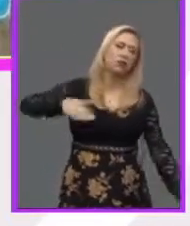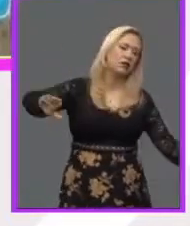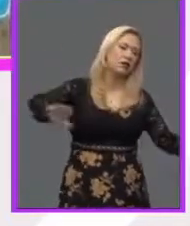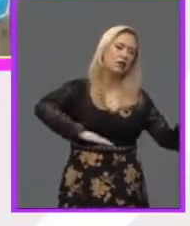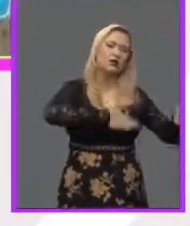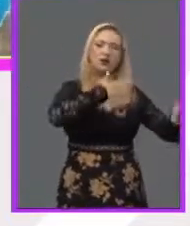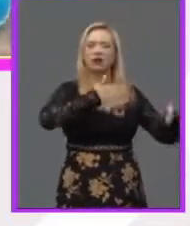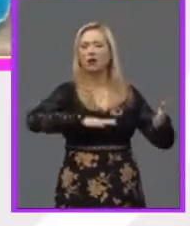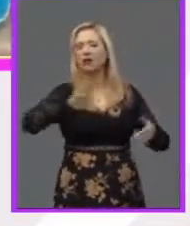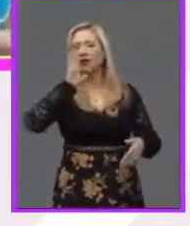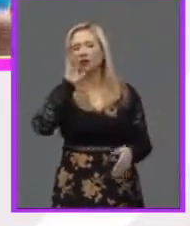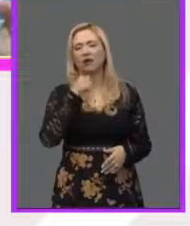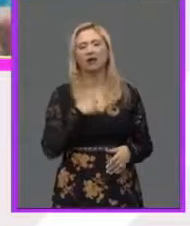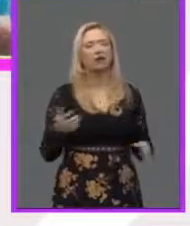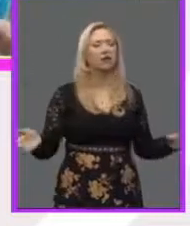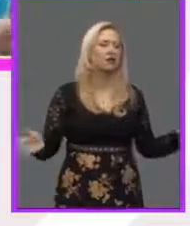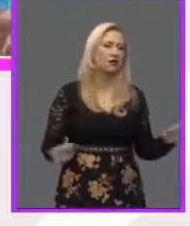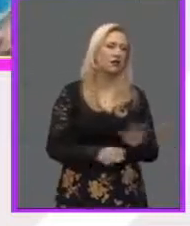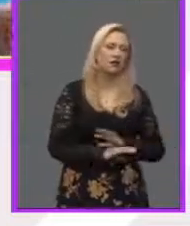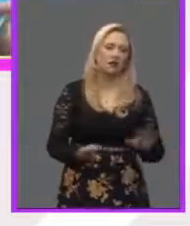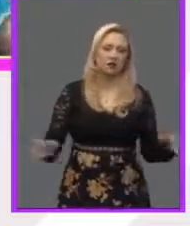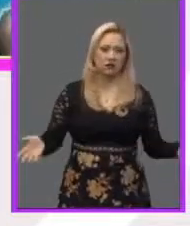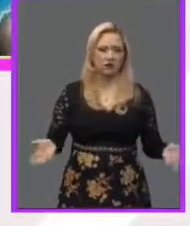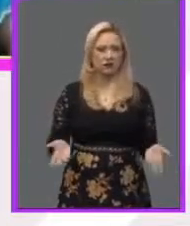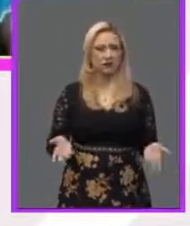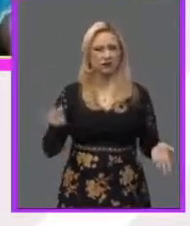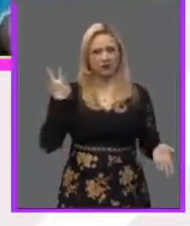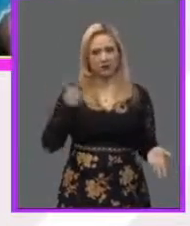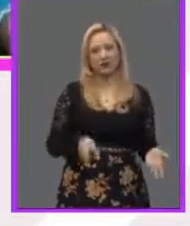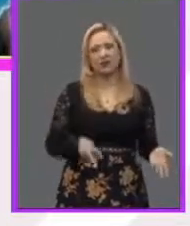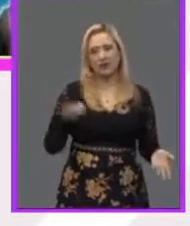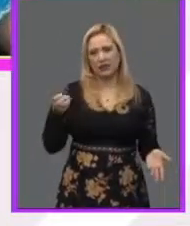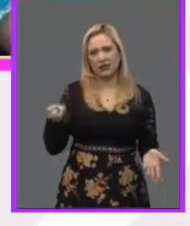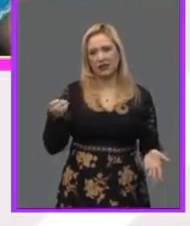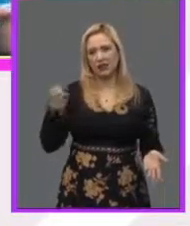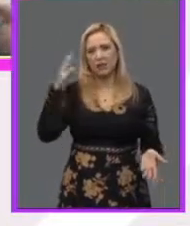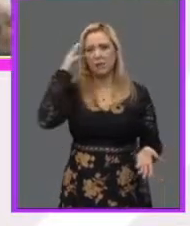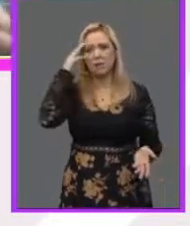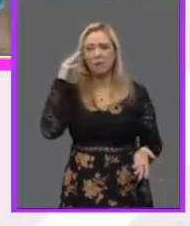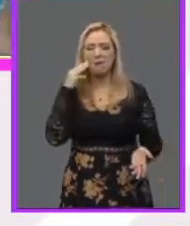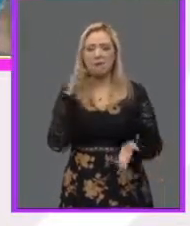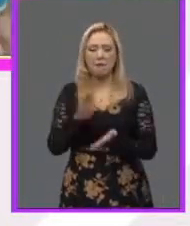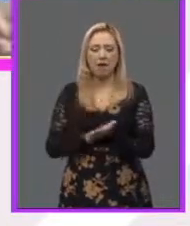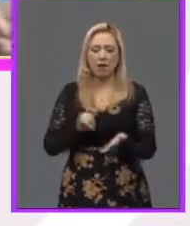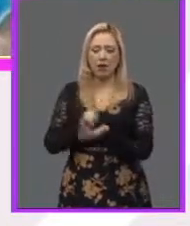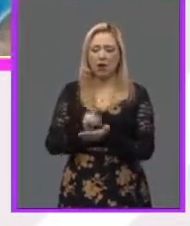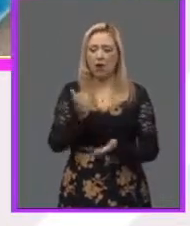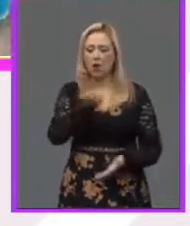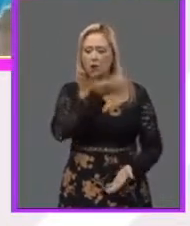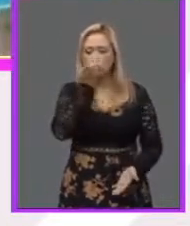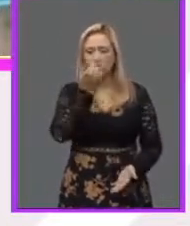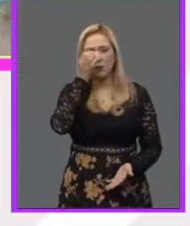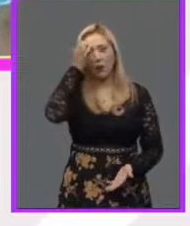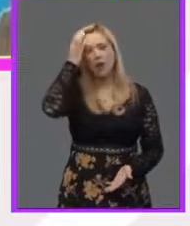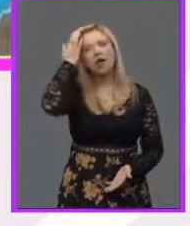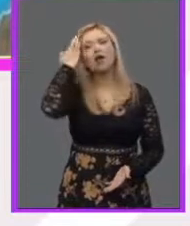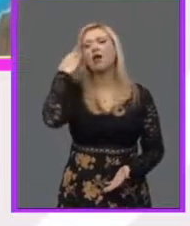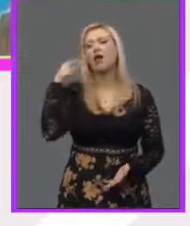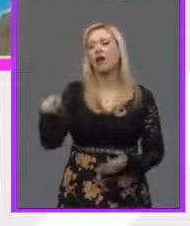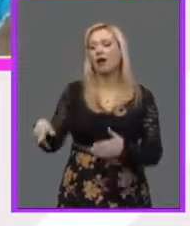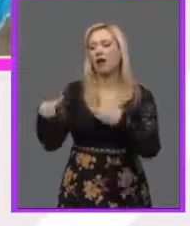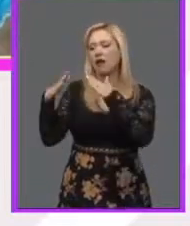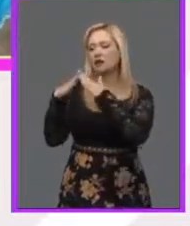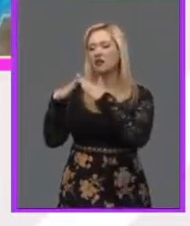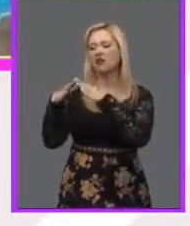no puedo hacer esto. O sea, porque parece que nada, pero solo cambiar de la forma ovalada de la vivienda maya a un cuadrado occidental